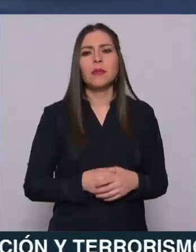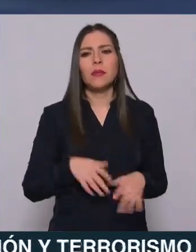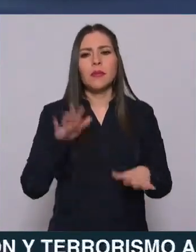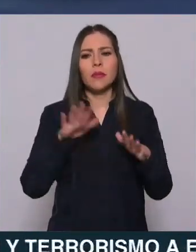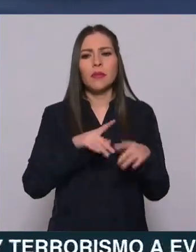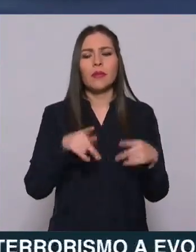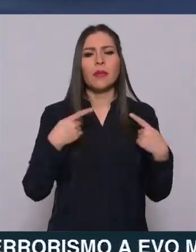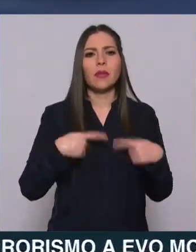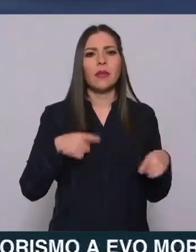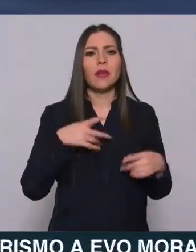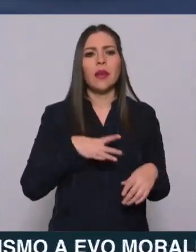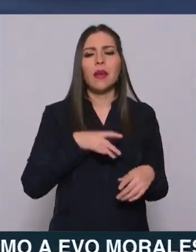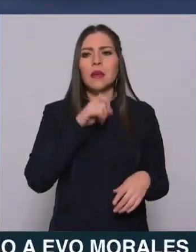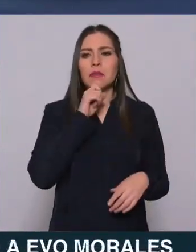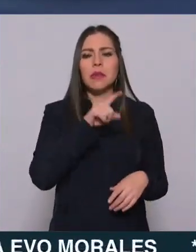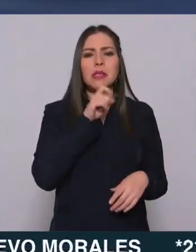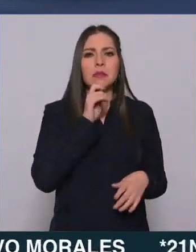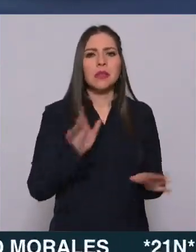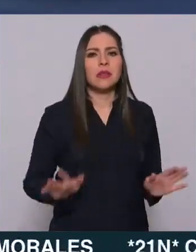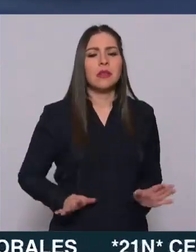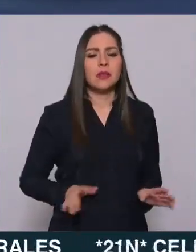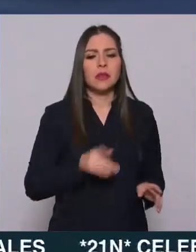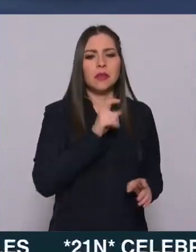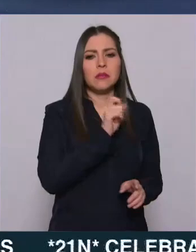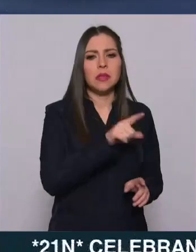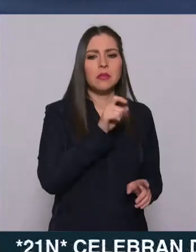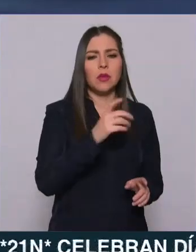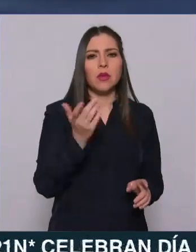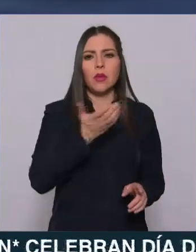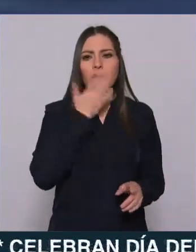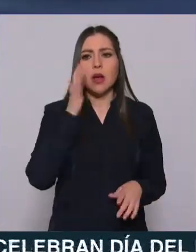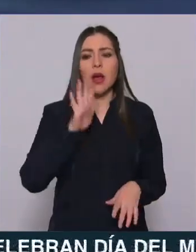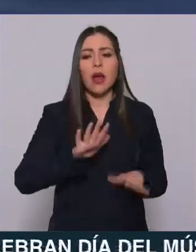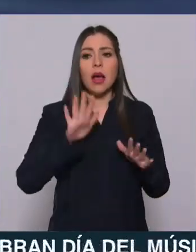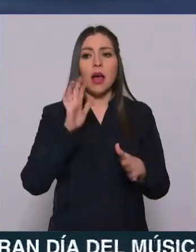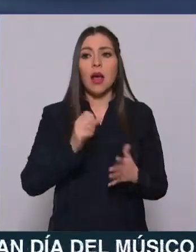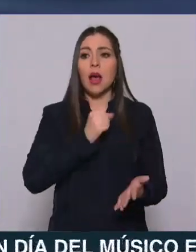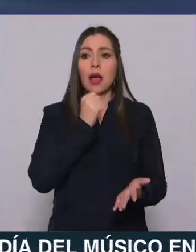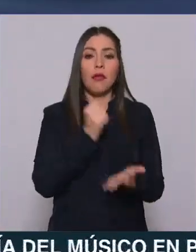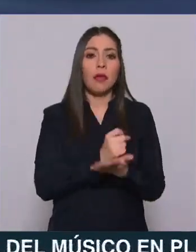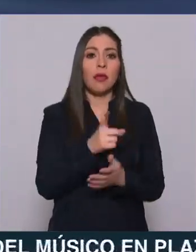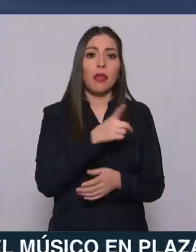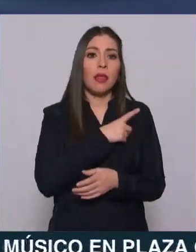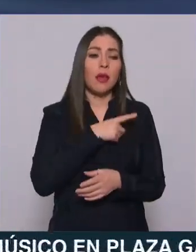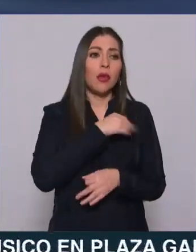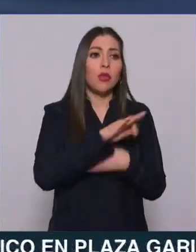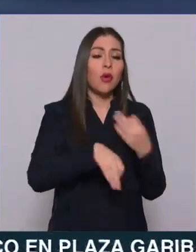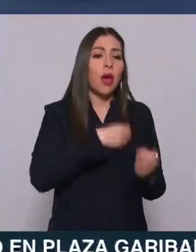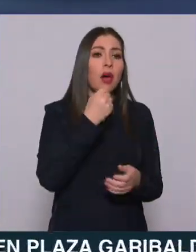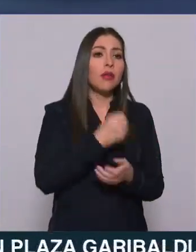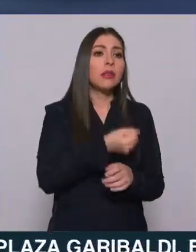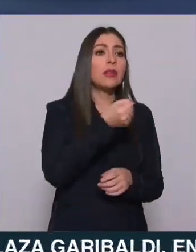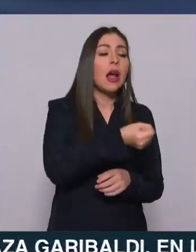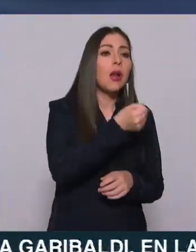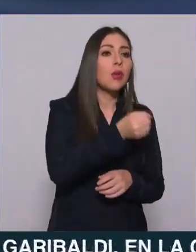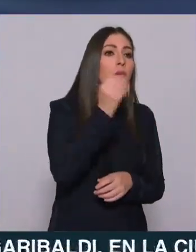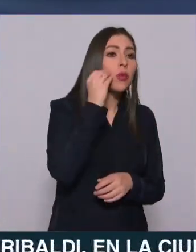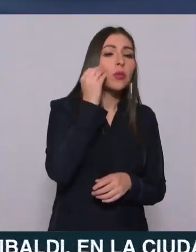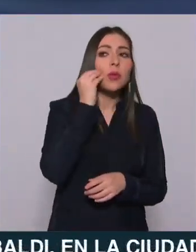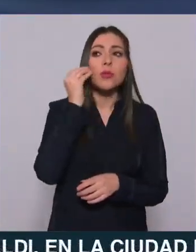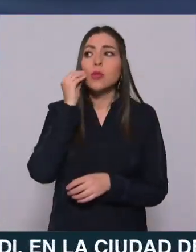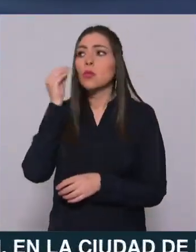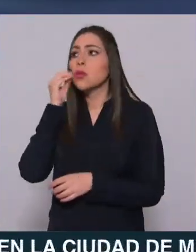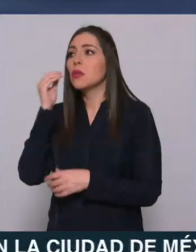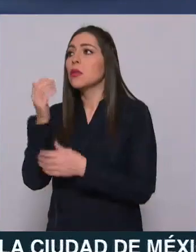costumbres tipificadas, ¿no? Como que tienes que abrazar a todo mundo, tienes que saludar a todo mundo, tienes que permitir